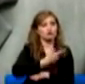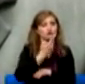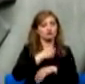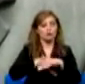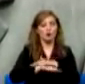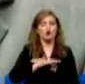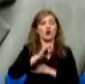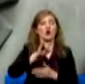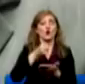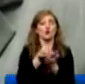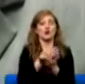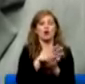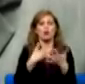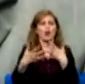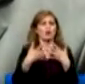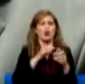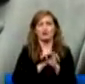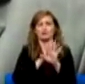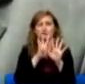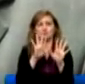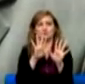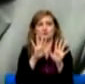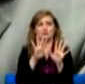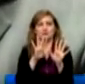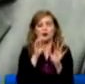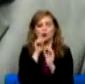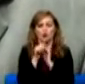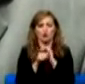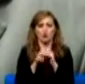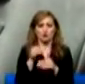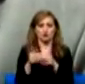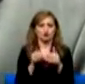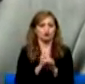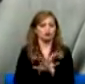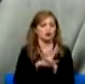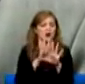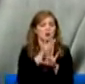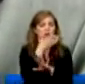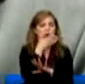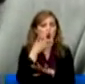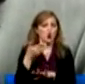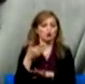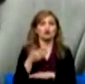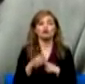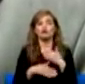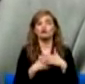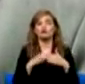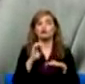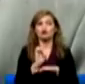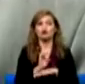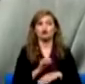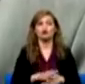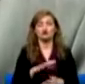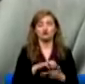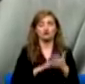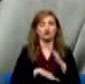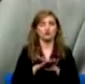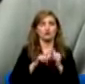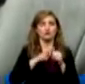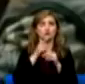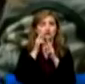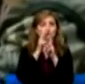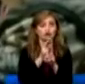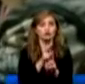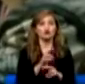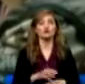la Junta con toda la transparencia del caso. No nos hemos escondido, el proceso ha sido uno de los mejores a nivel país. Somos la provincia en dar los primeros